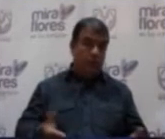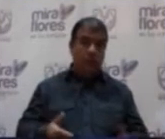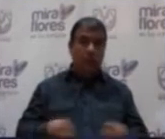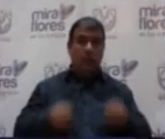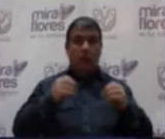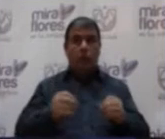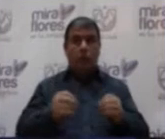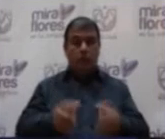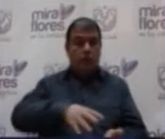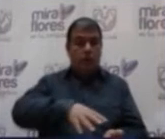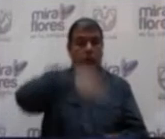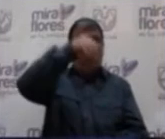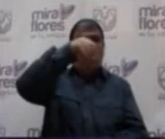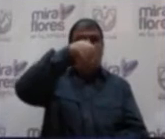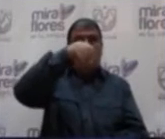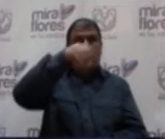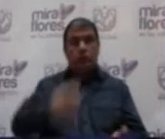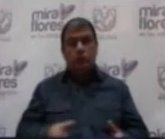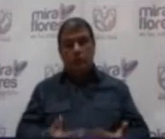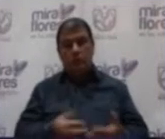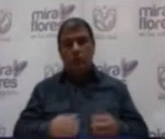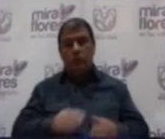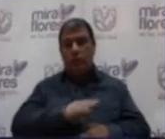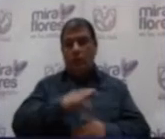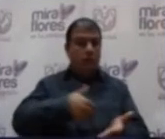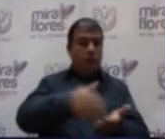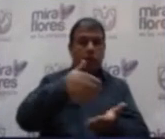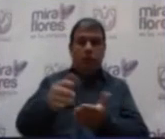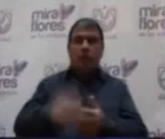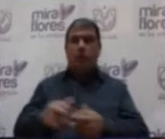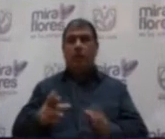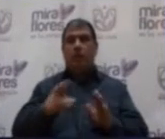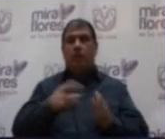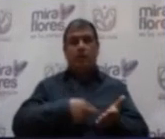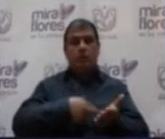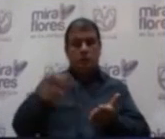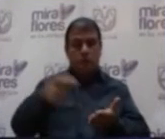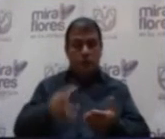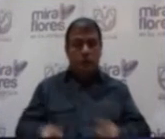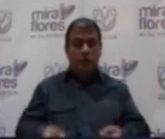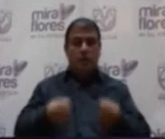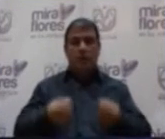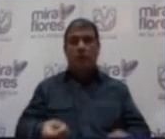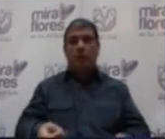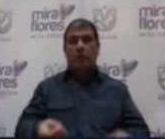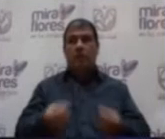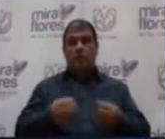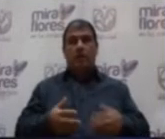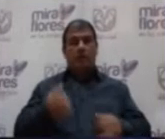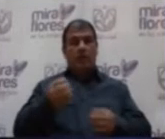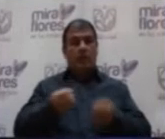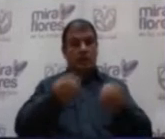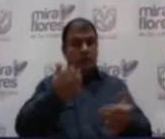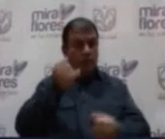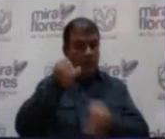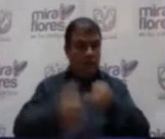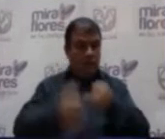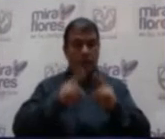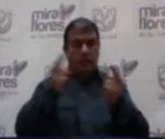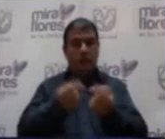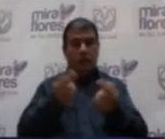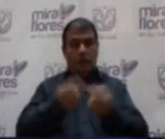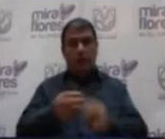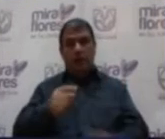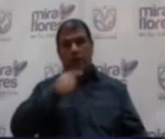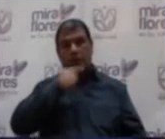poner conos, pero votan a todo el mundo mediante una resolución que voy a alcanzar después de terminar la sesión a la señorita